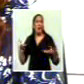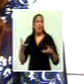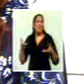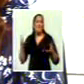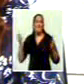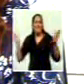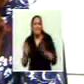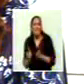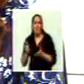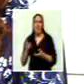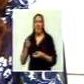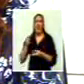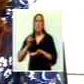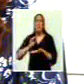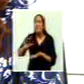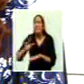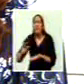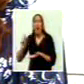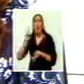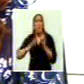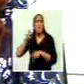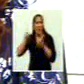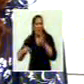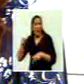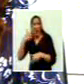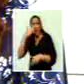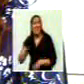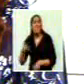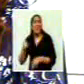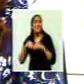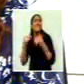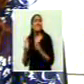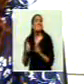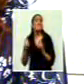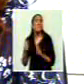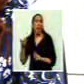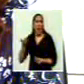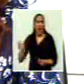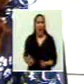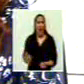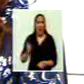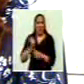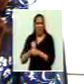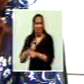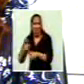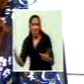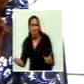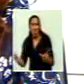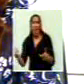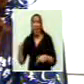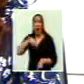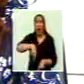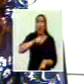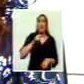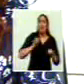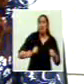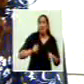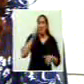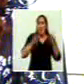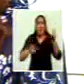y al hambre y a la desocupación. Hoy el 60% de los jóvenes griegos no tiene trabajo.